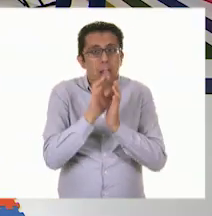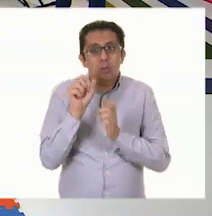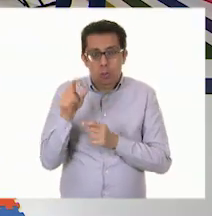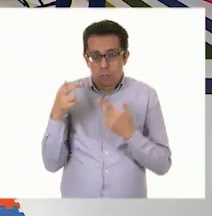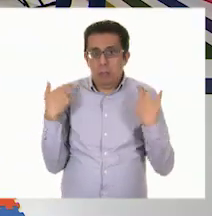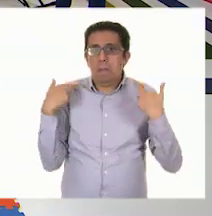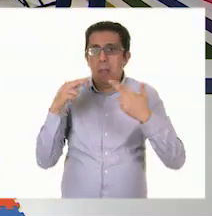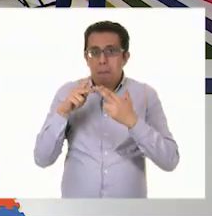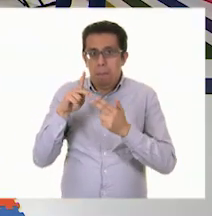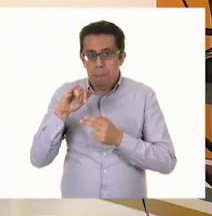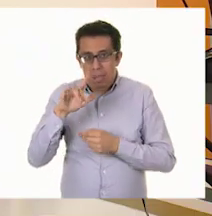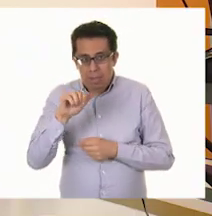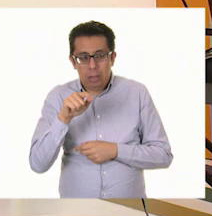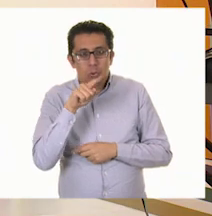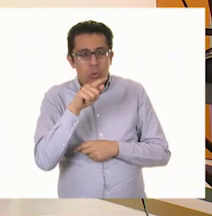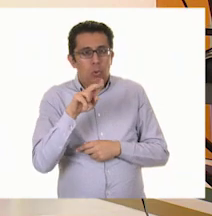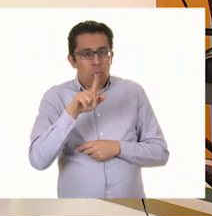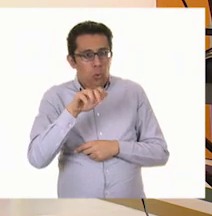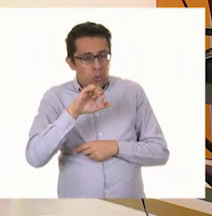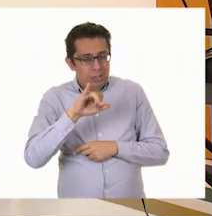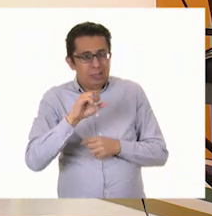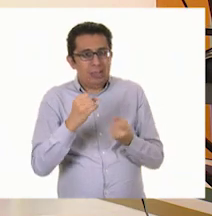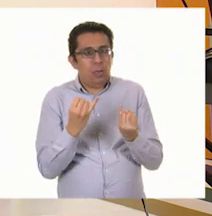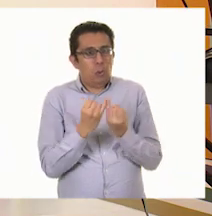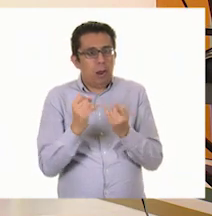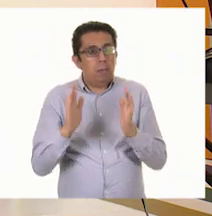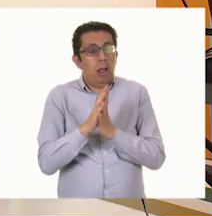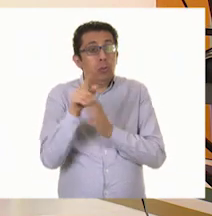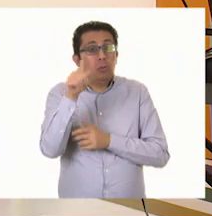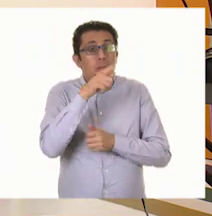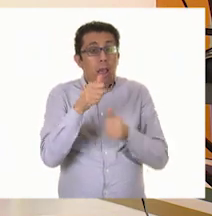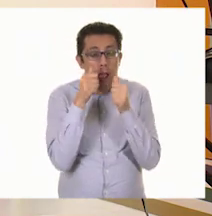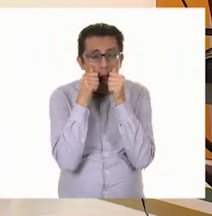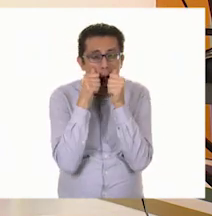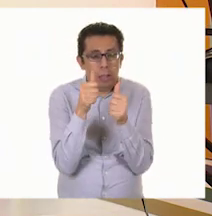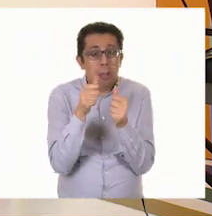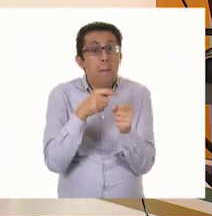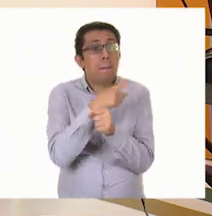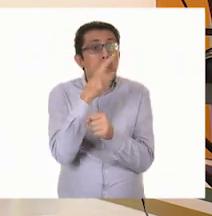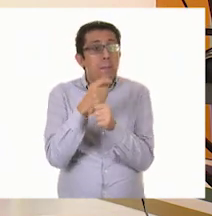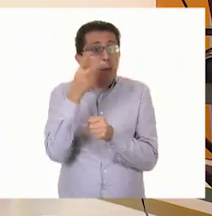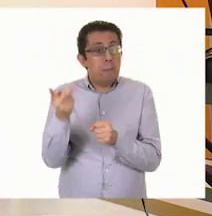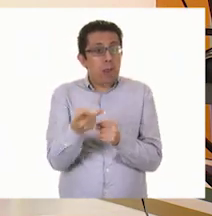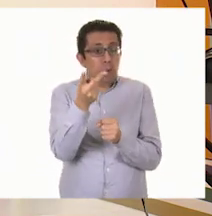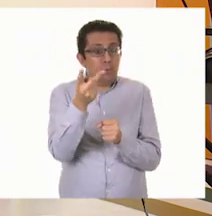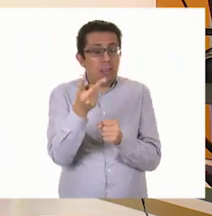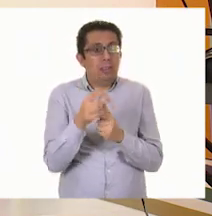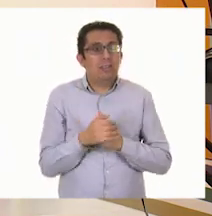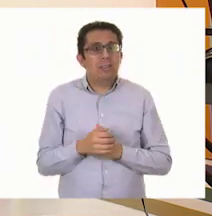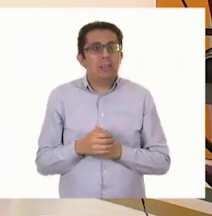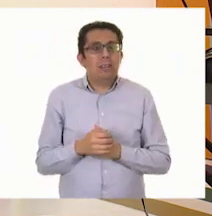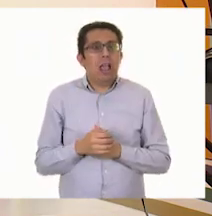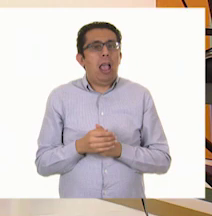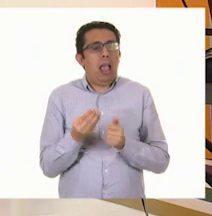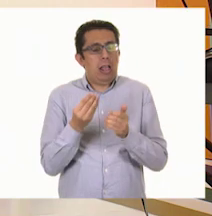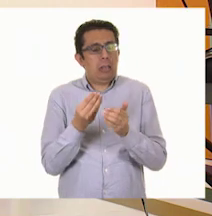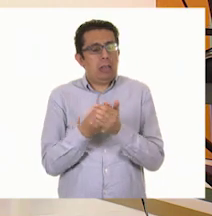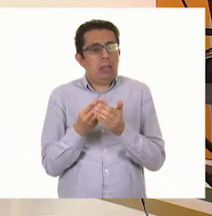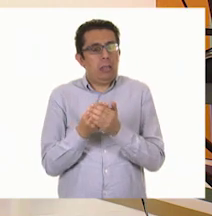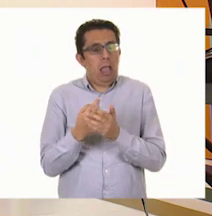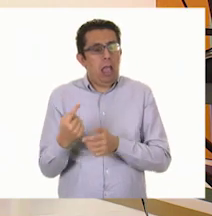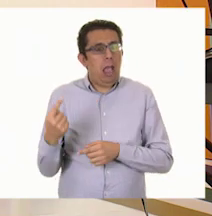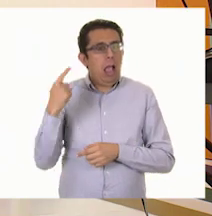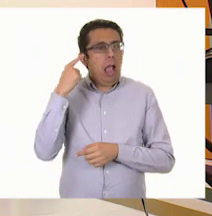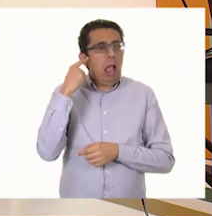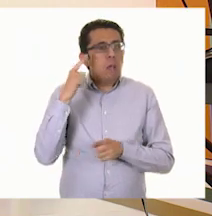Sí. Niños y niños que nos están viendo en casa, también muy atentos. Va la primera pregunta. En esta clase escuchamos